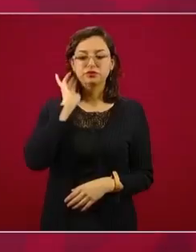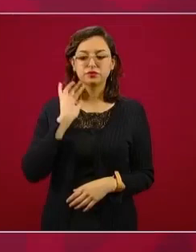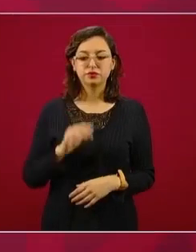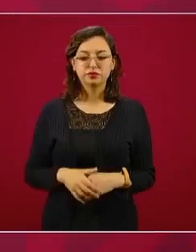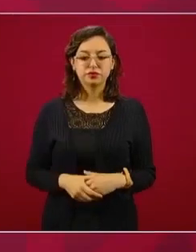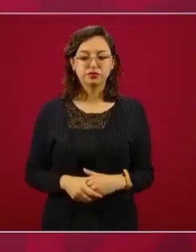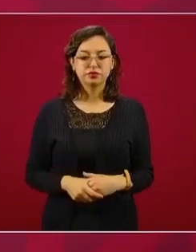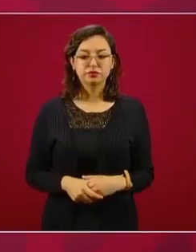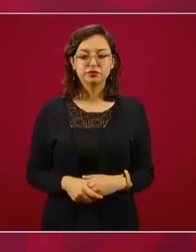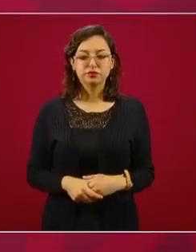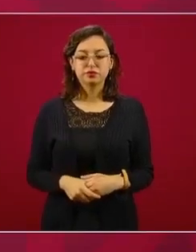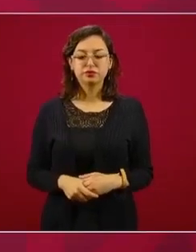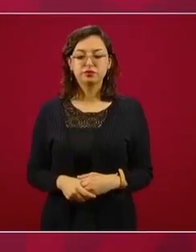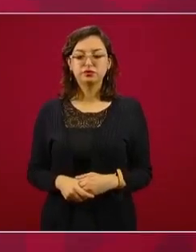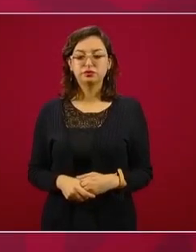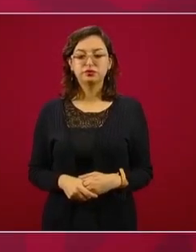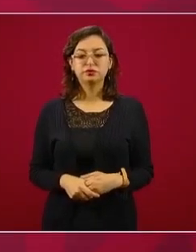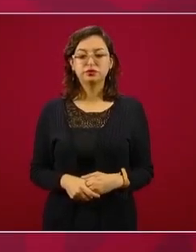del sector salud